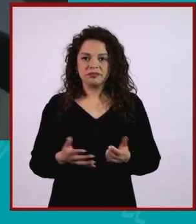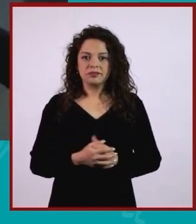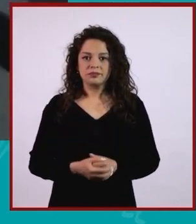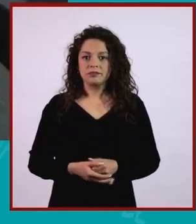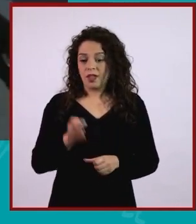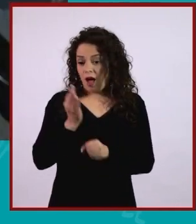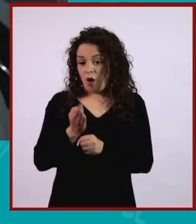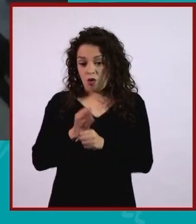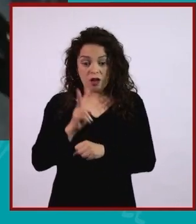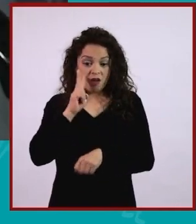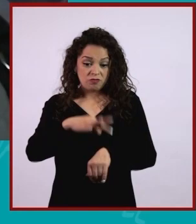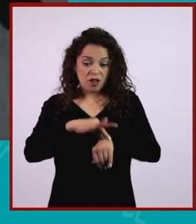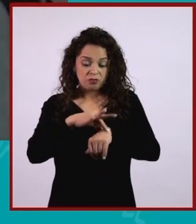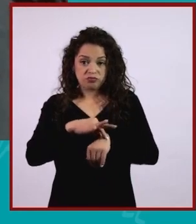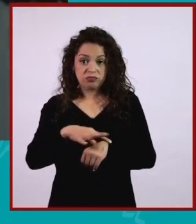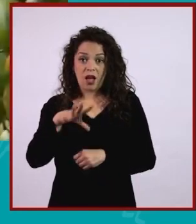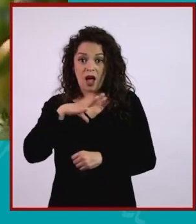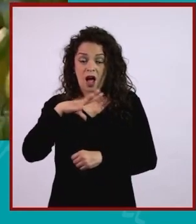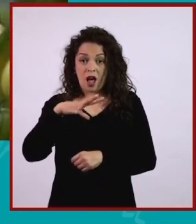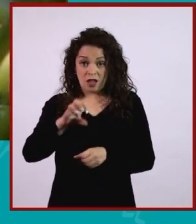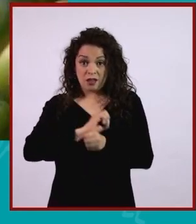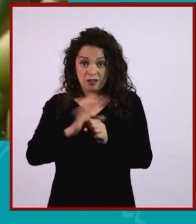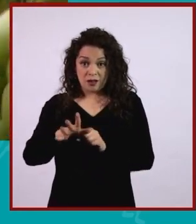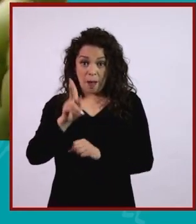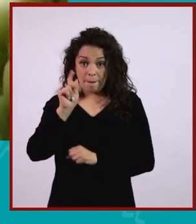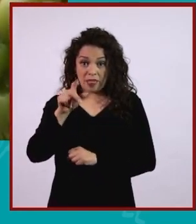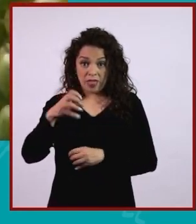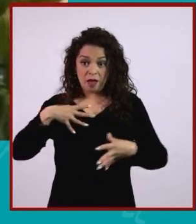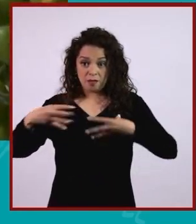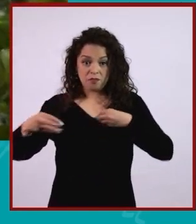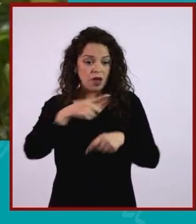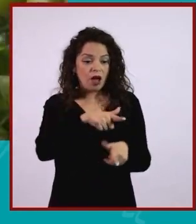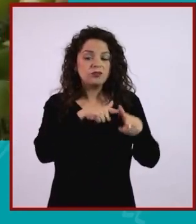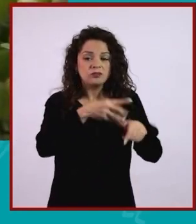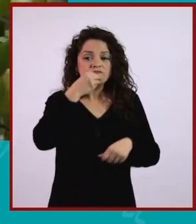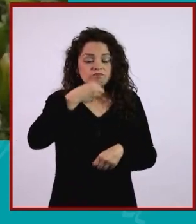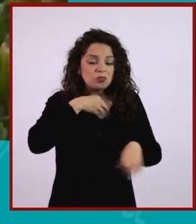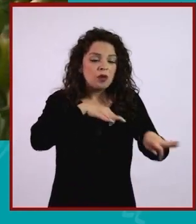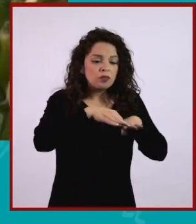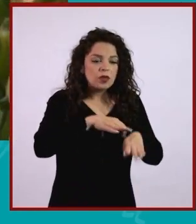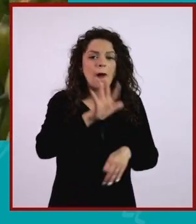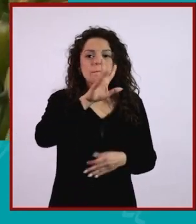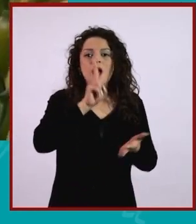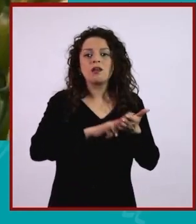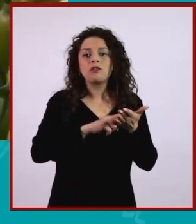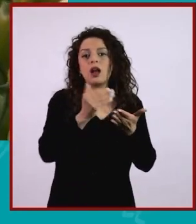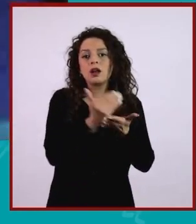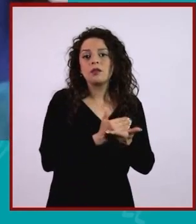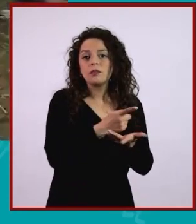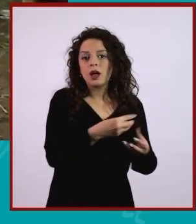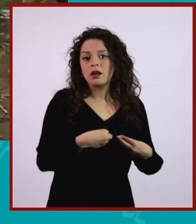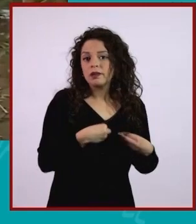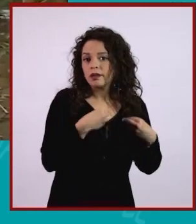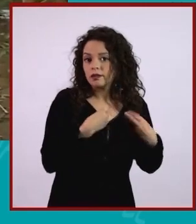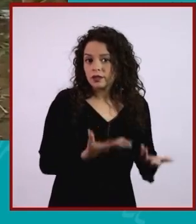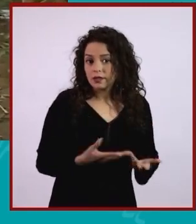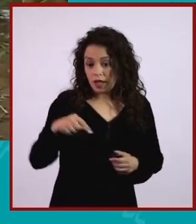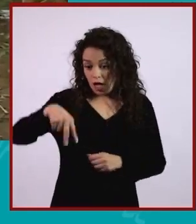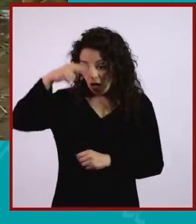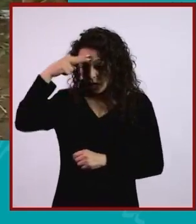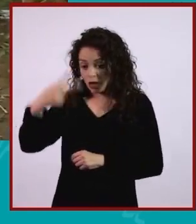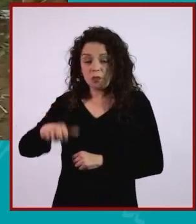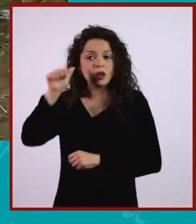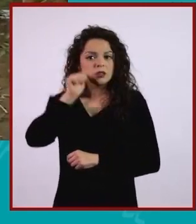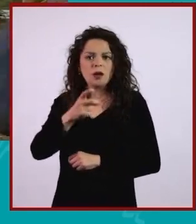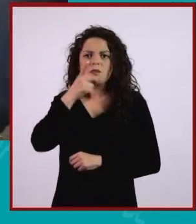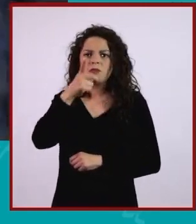una pandemia, ¿no? Ya lo vimos, o sea, no hay ningún problema. Entonces, sí, son vidas que valen menos. En México,